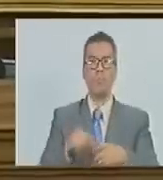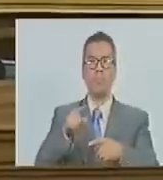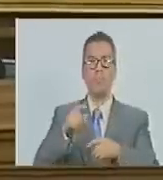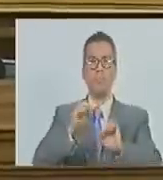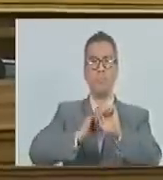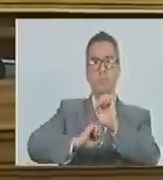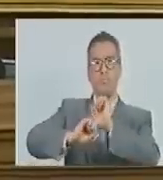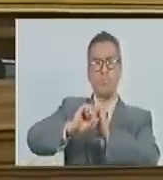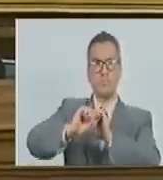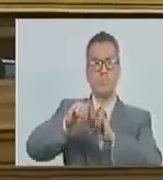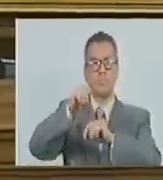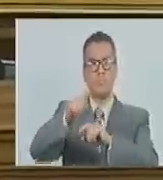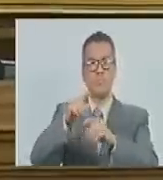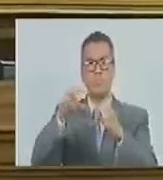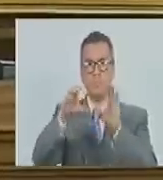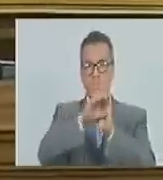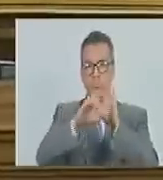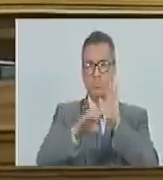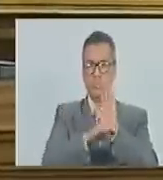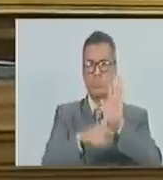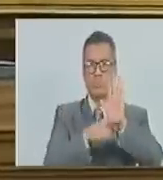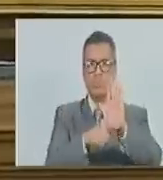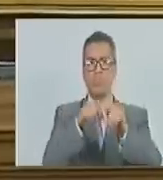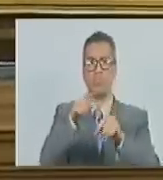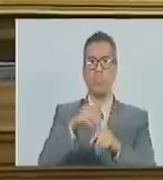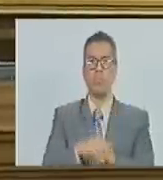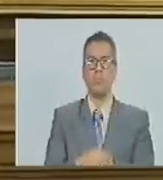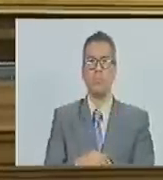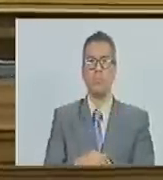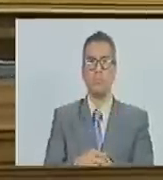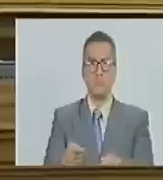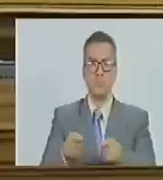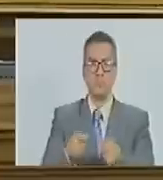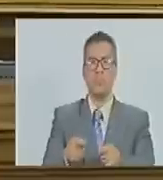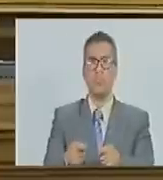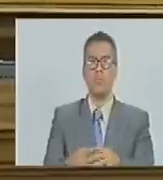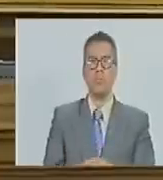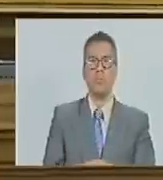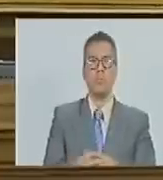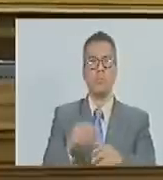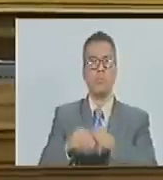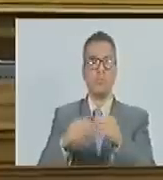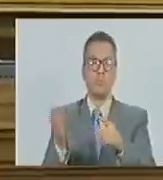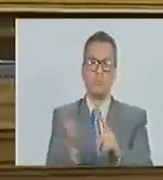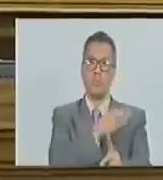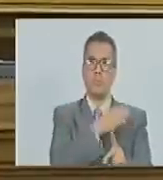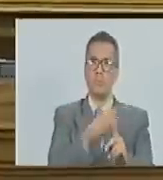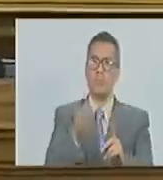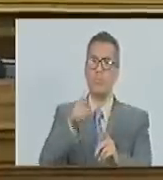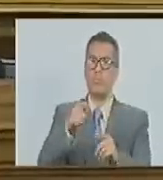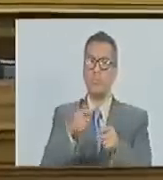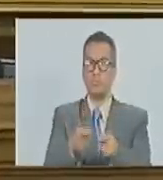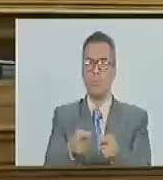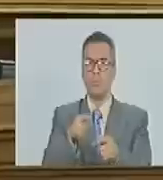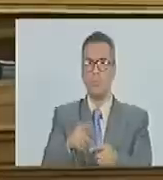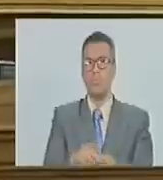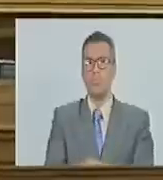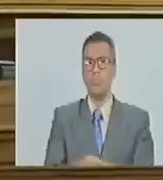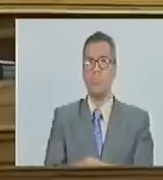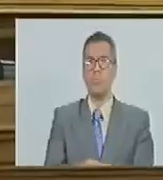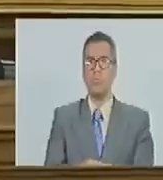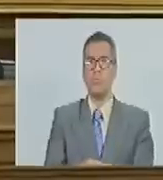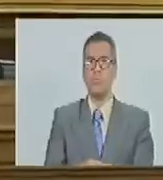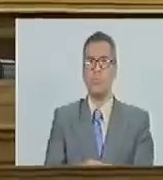defensa de esta Constitución, que intentó ser agredida y que, de